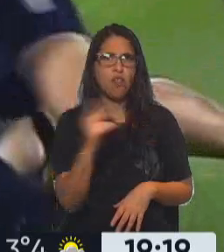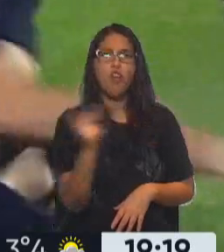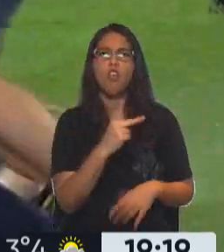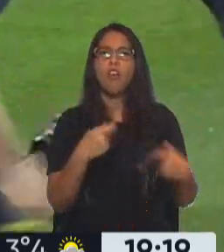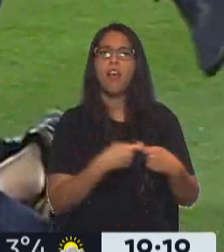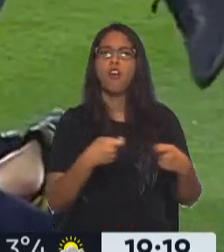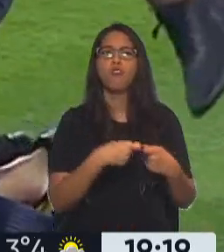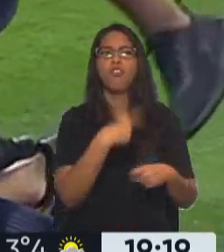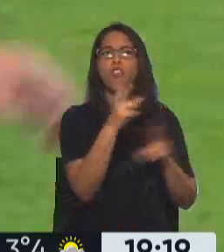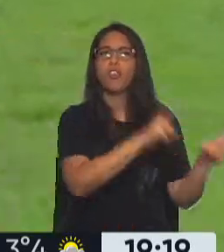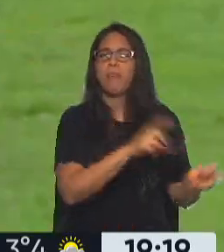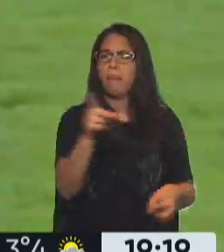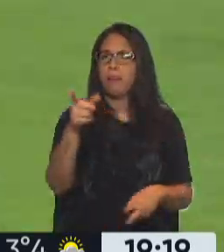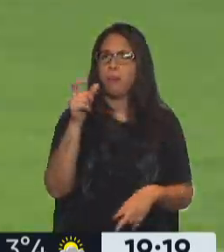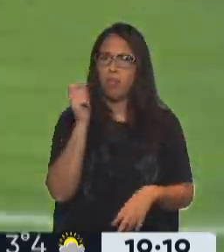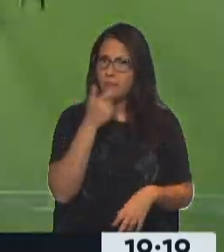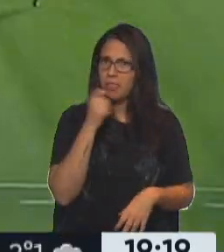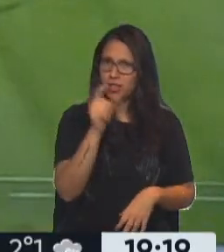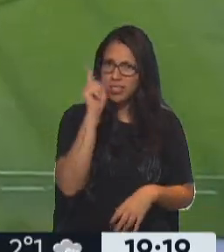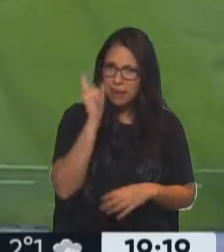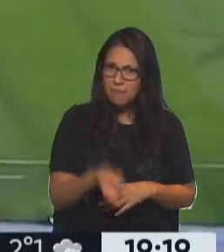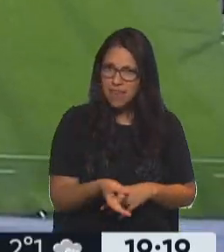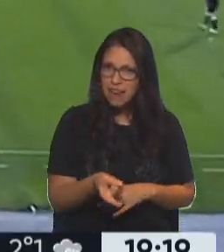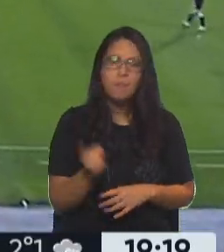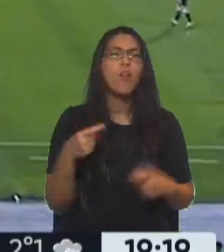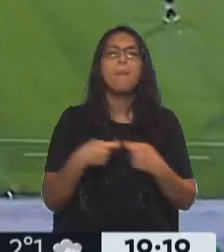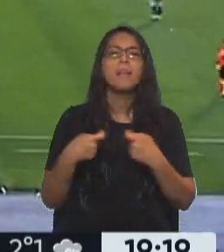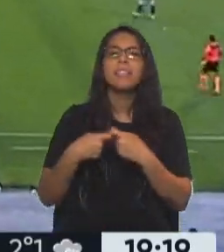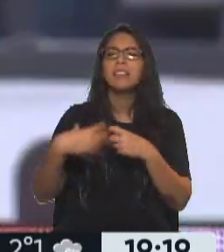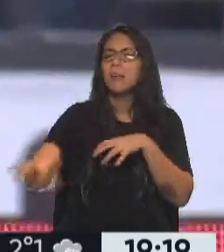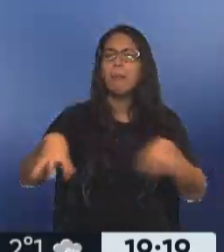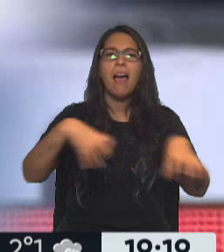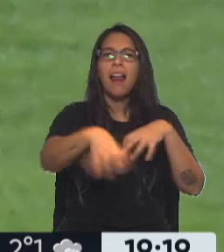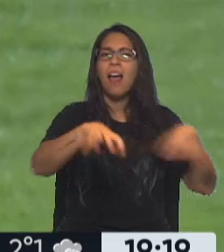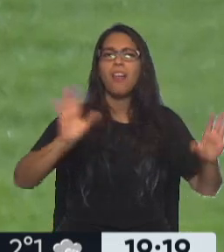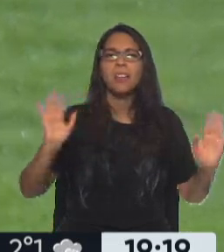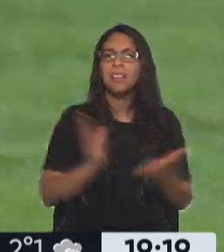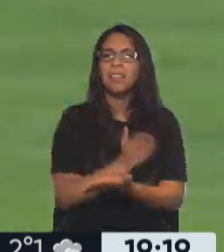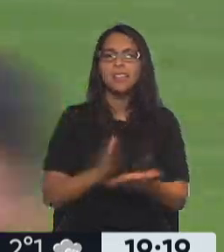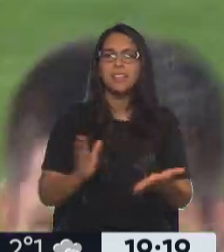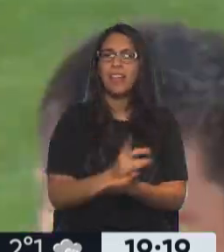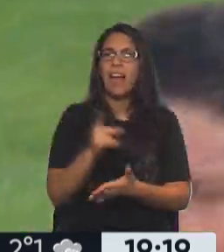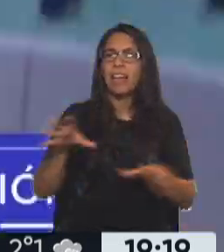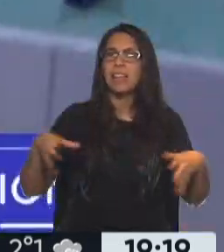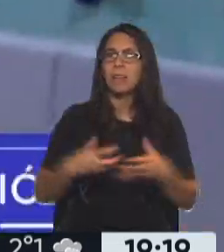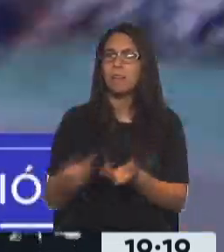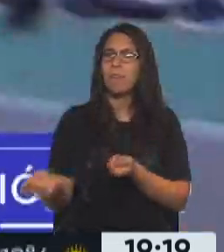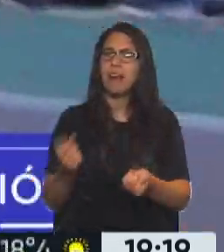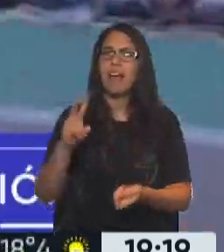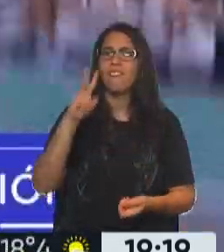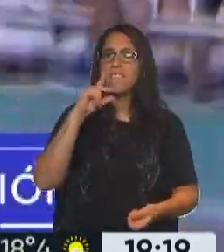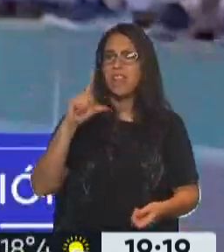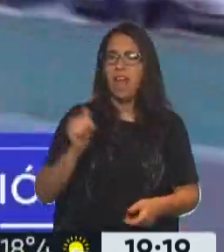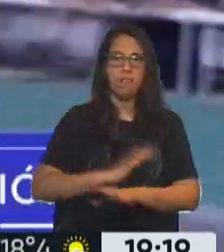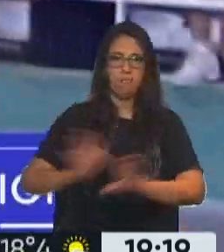juntos en otra empresa. No, pero no es mendocino. Pero son empresas que tienen. Este equipo es gerenciado por Vila.